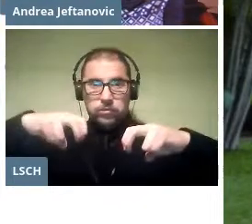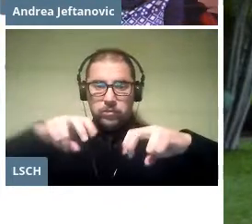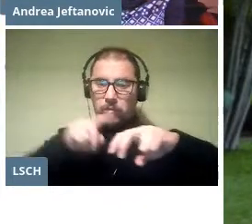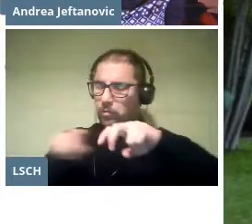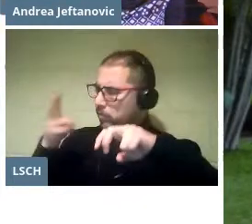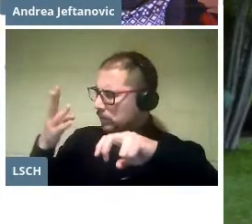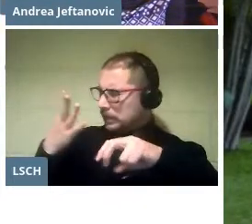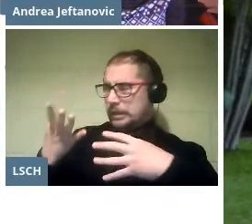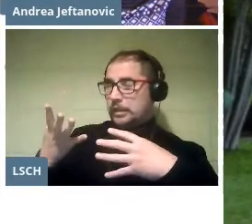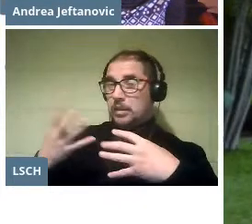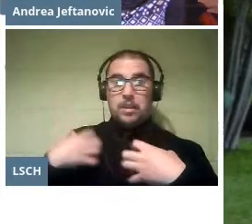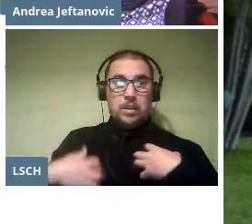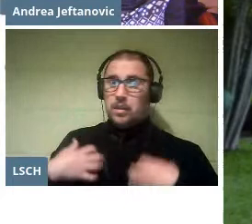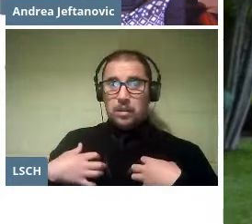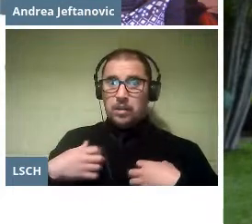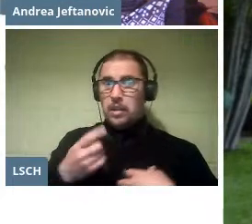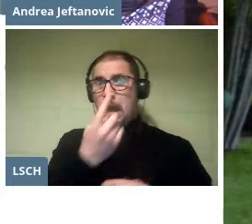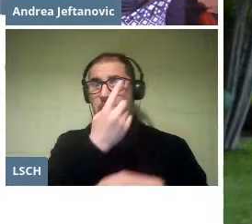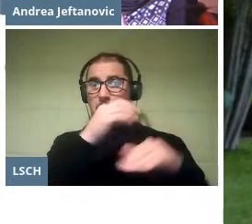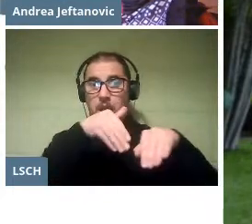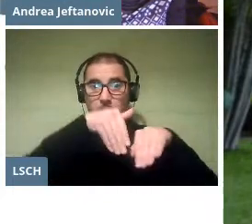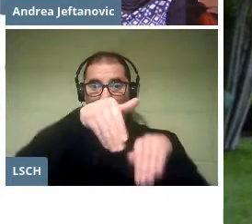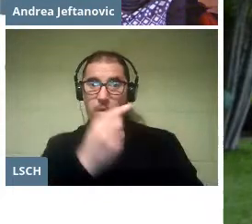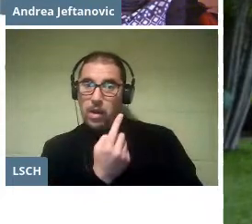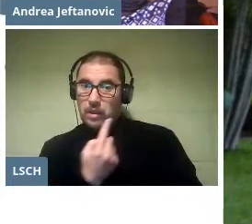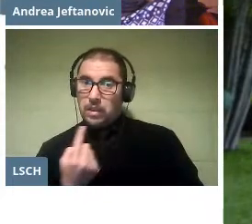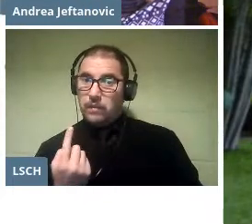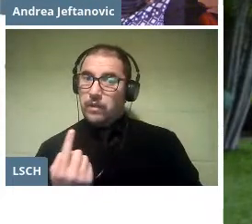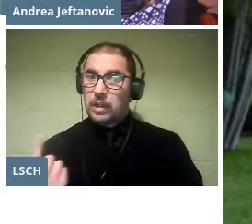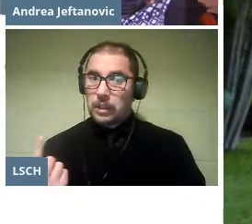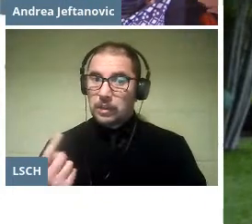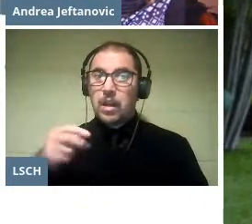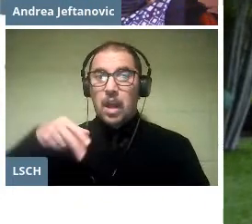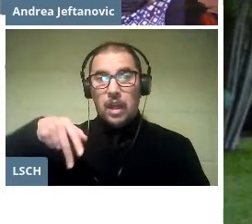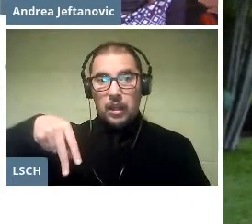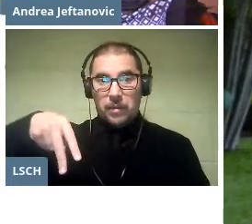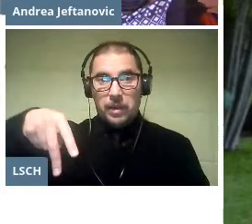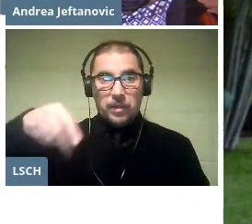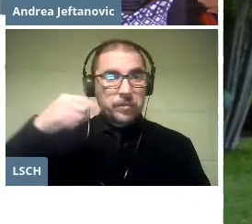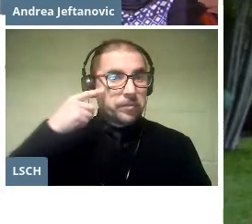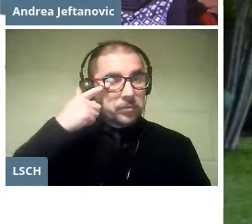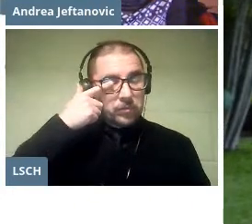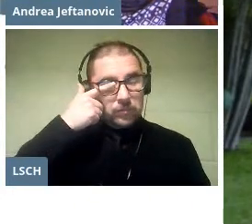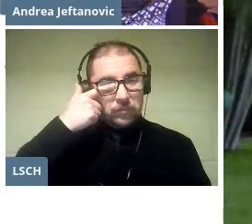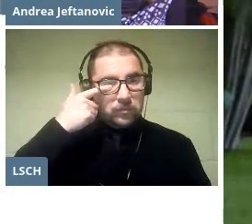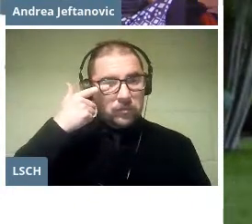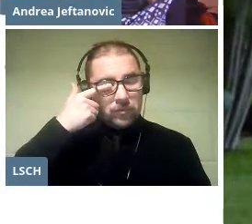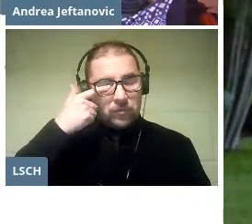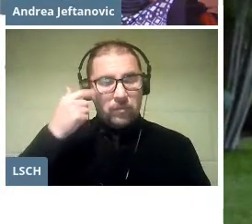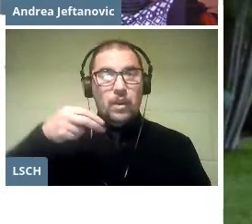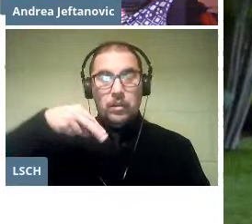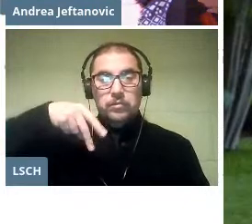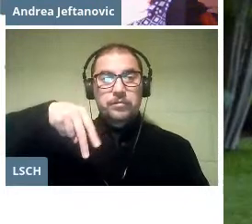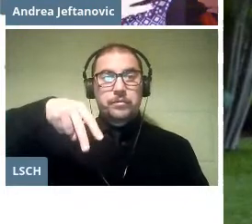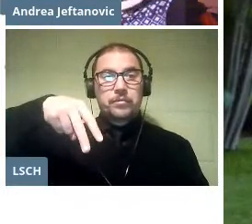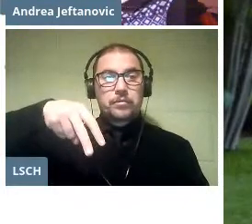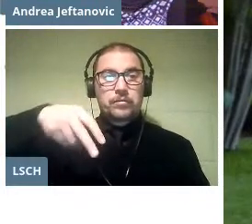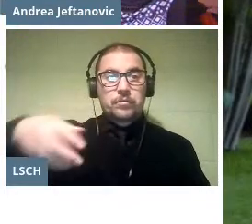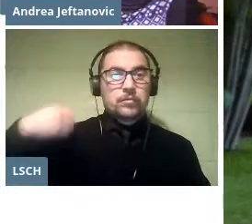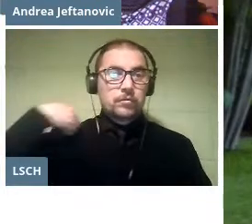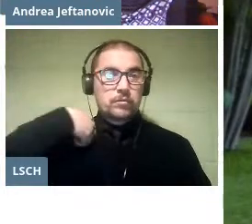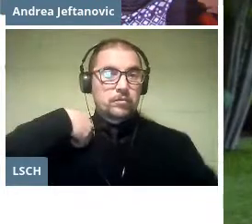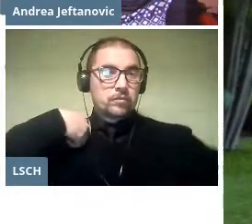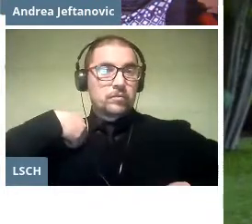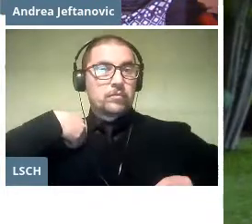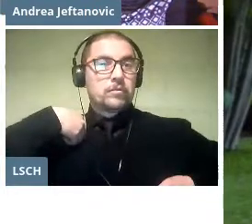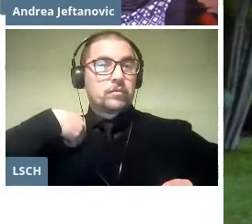decide bajarse del bus y ponerse a caminar. Ocurre que se detiene en un lugar